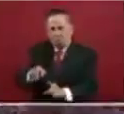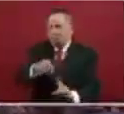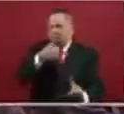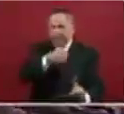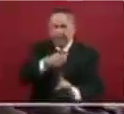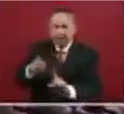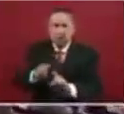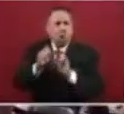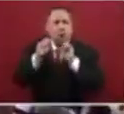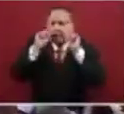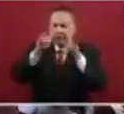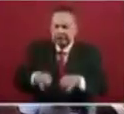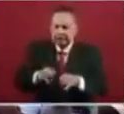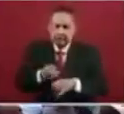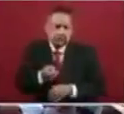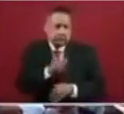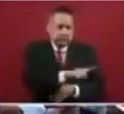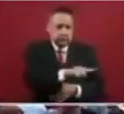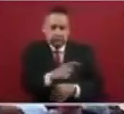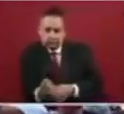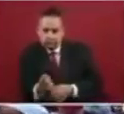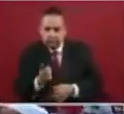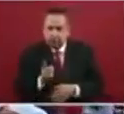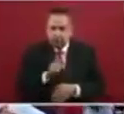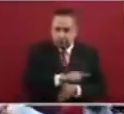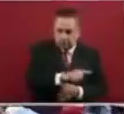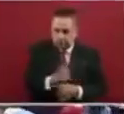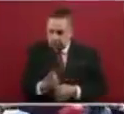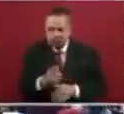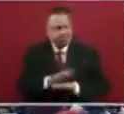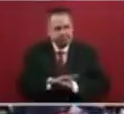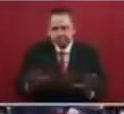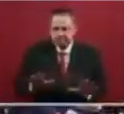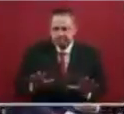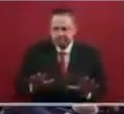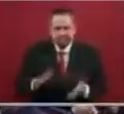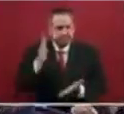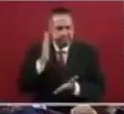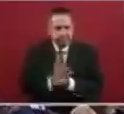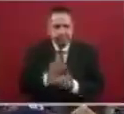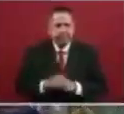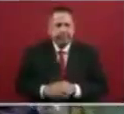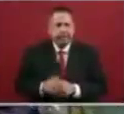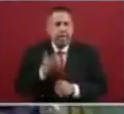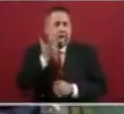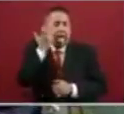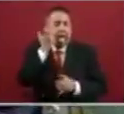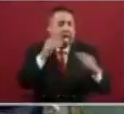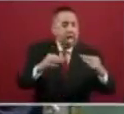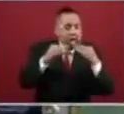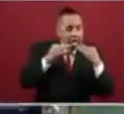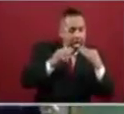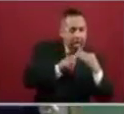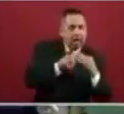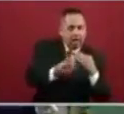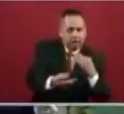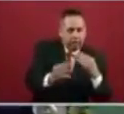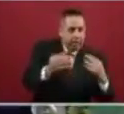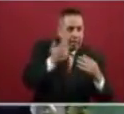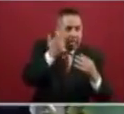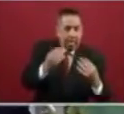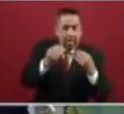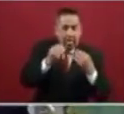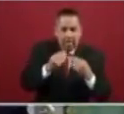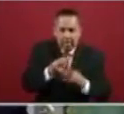sin intermediación. Se acaba el clientelismo y